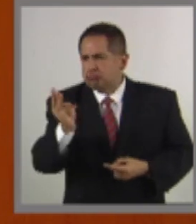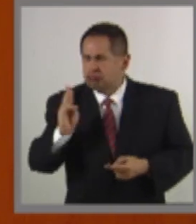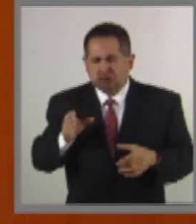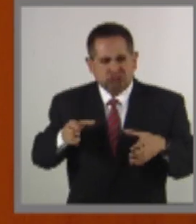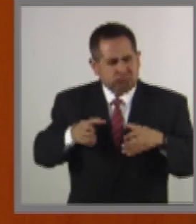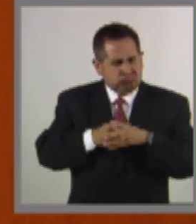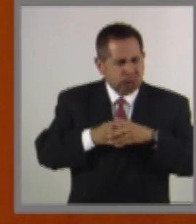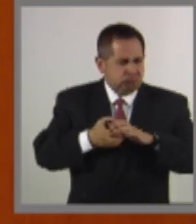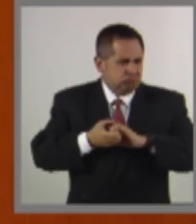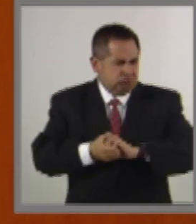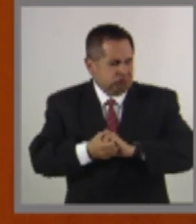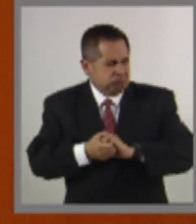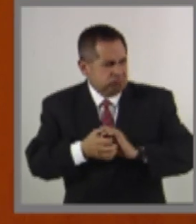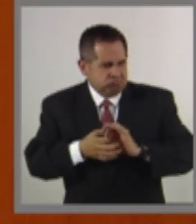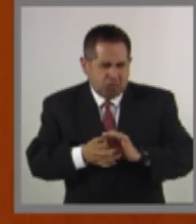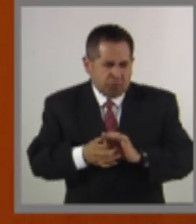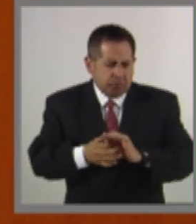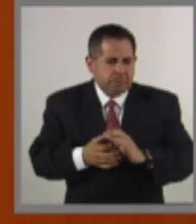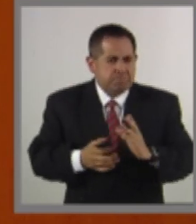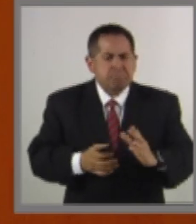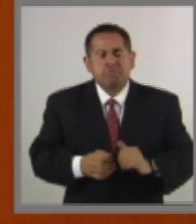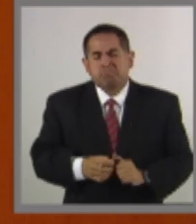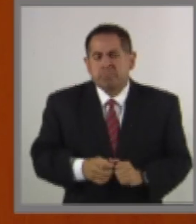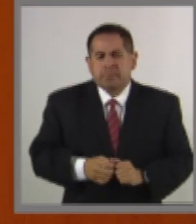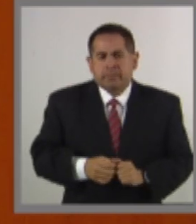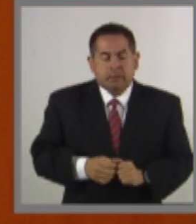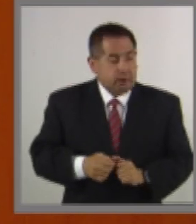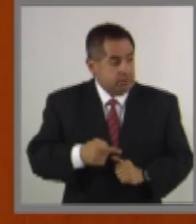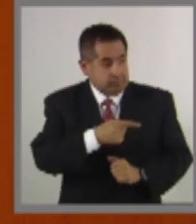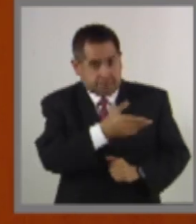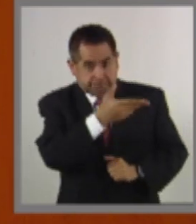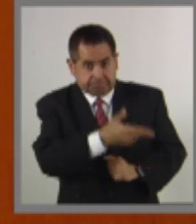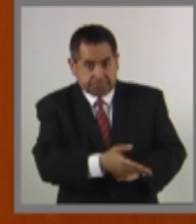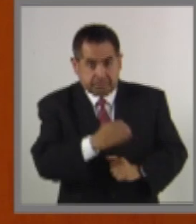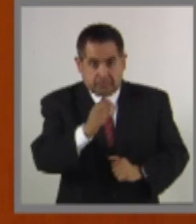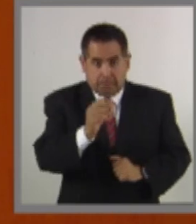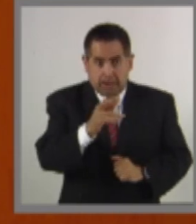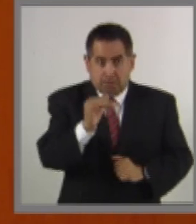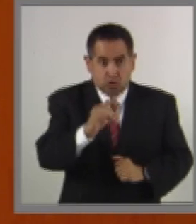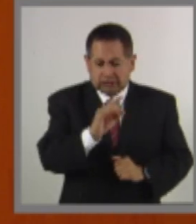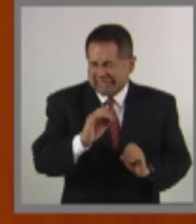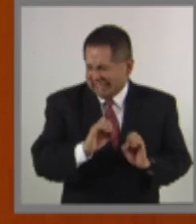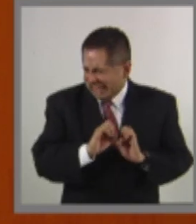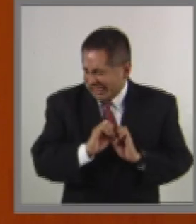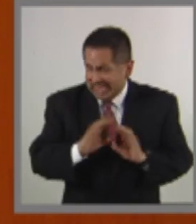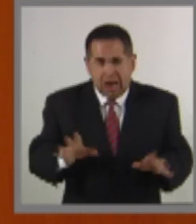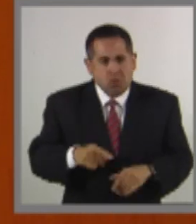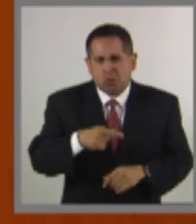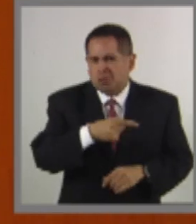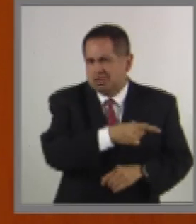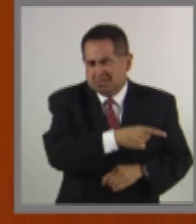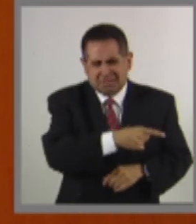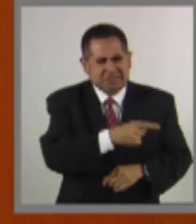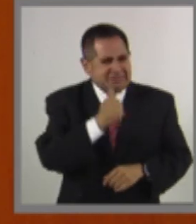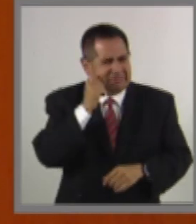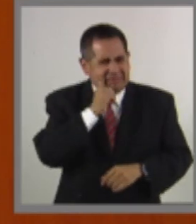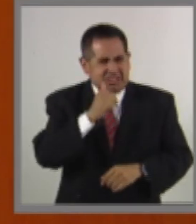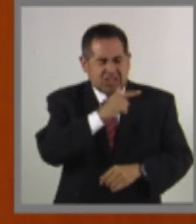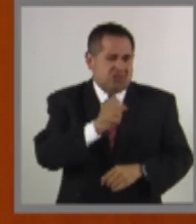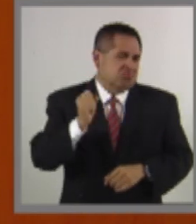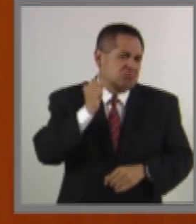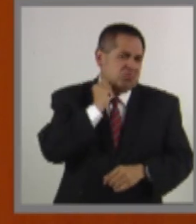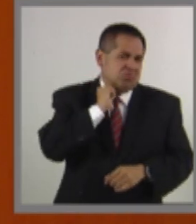sólidamente. Ha sido Barbosa, sin duda alguna, un